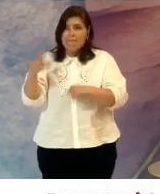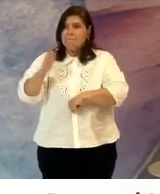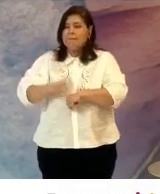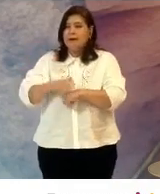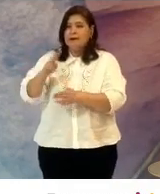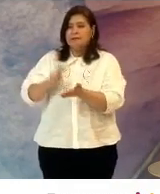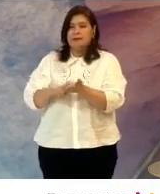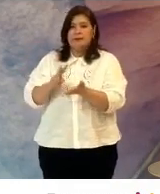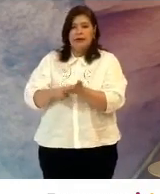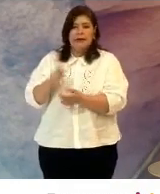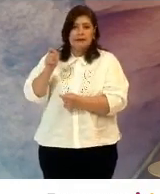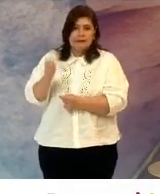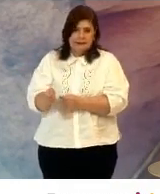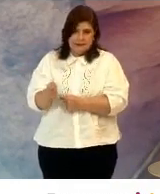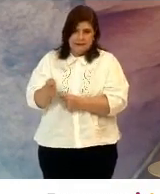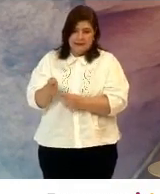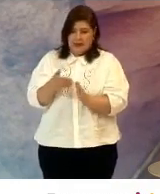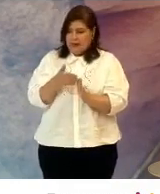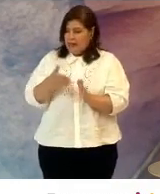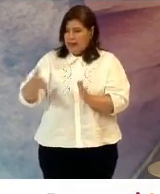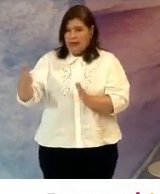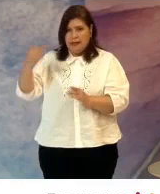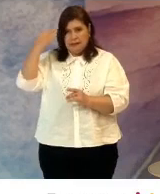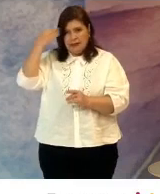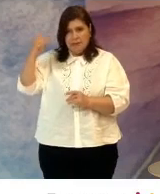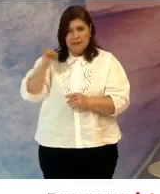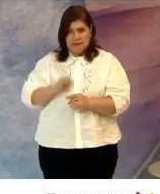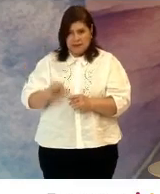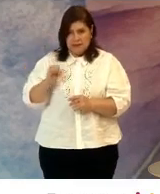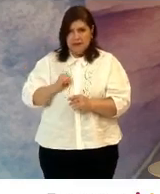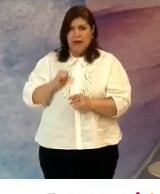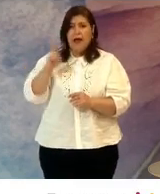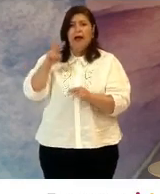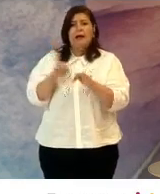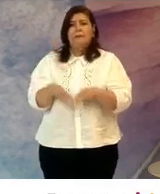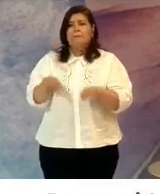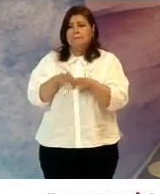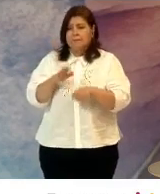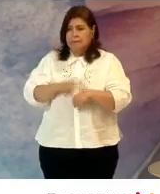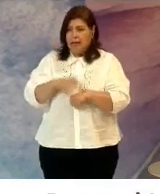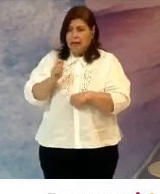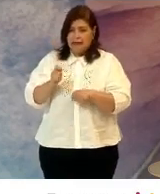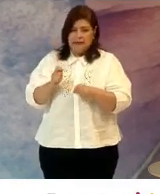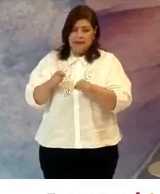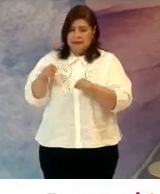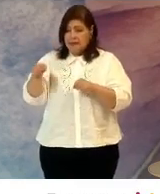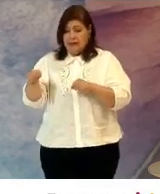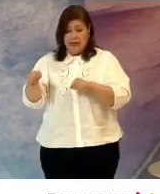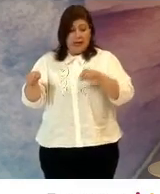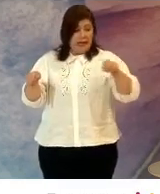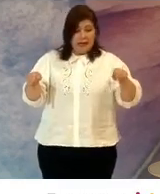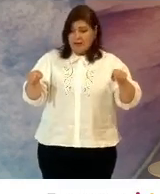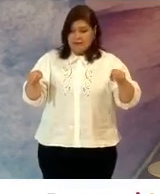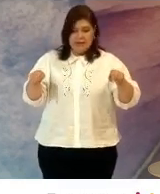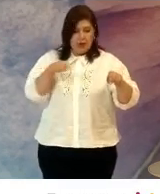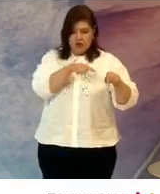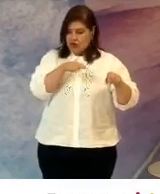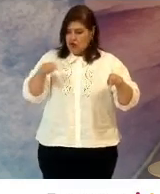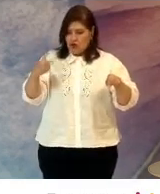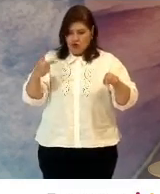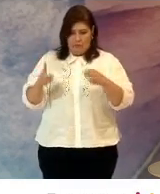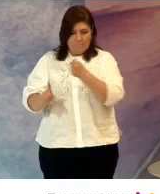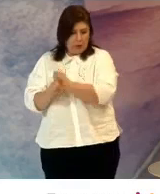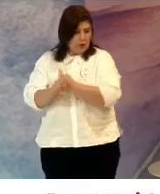nuestra época al inicio de este siglo. Es más importante que esta historia de acá, aunque las dos sean problemáticas,